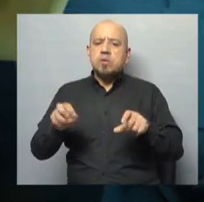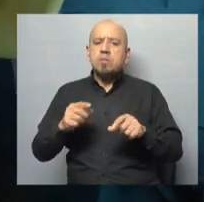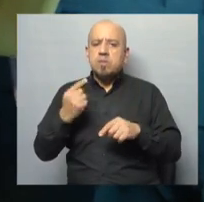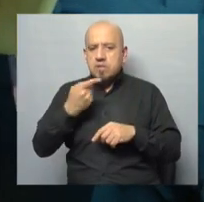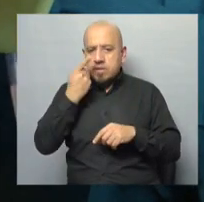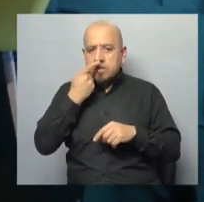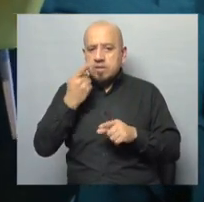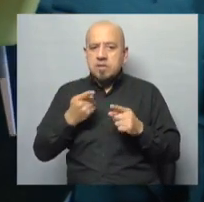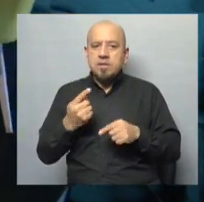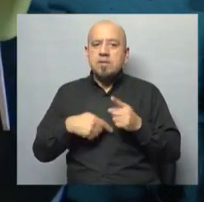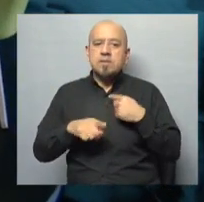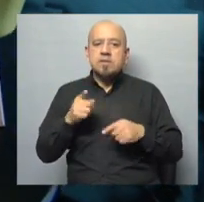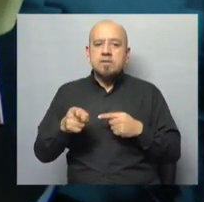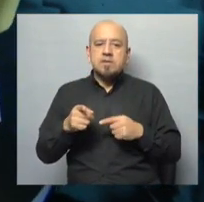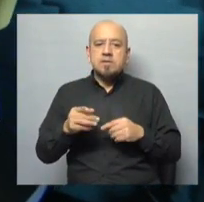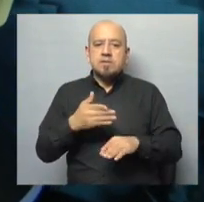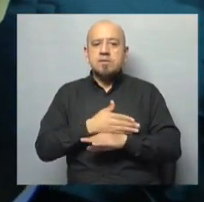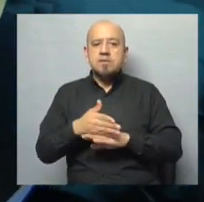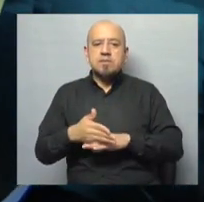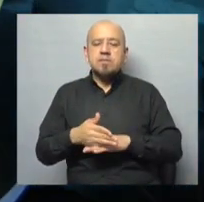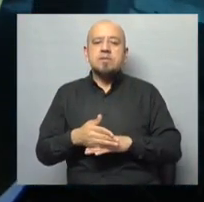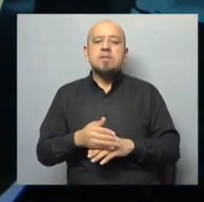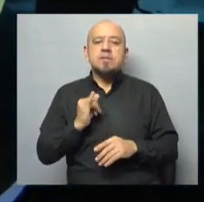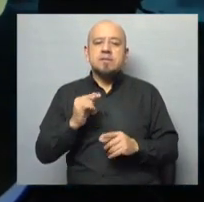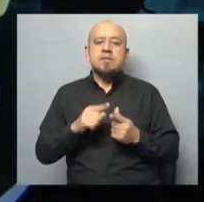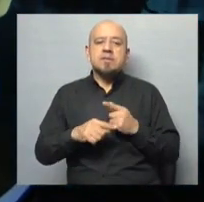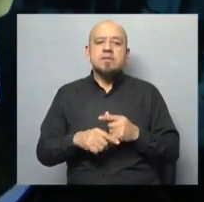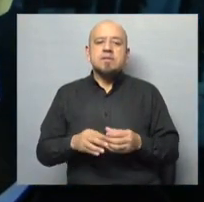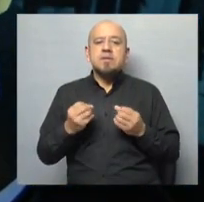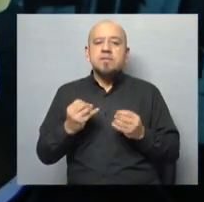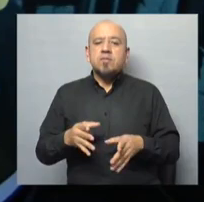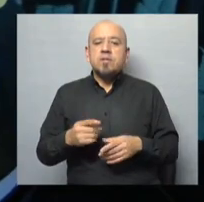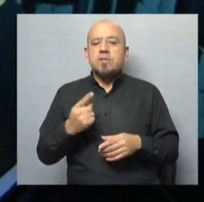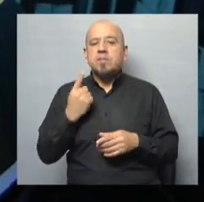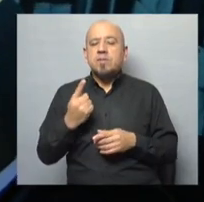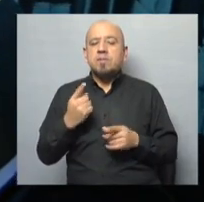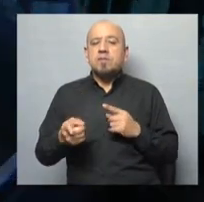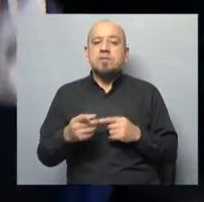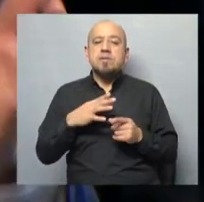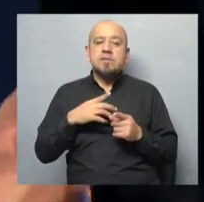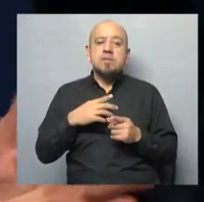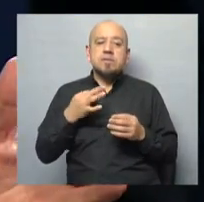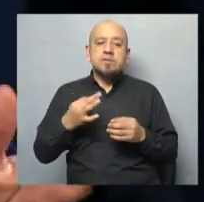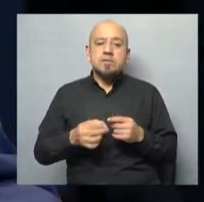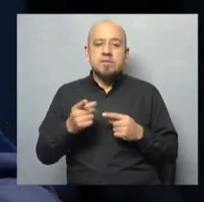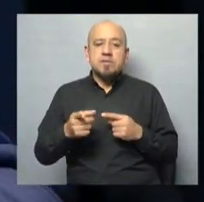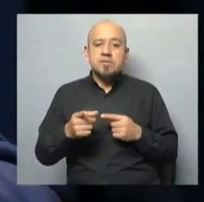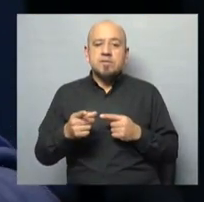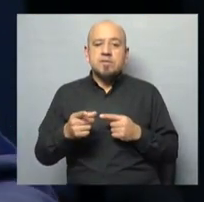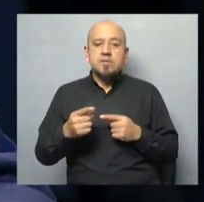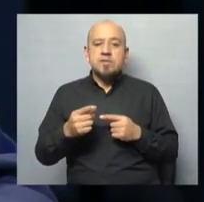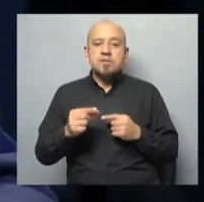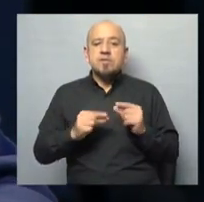interesante pero que si lo dejamos gratuitos y que primero tenemos que escribir a cumplir los pasos que me